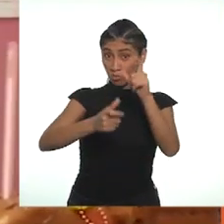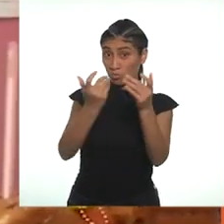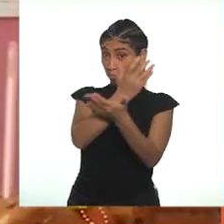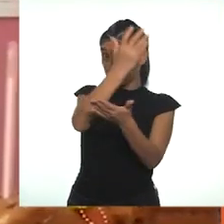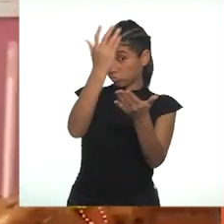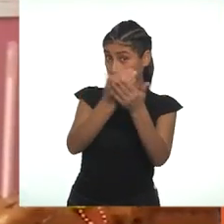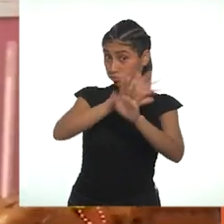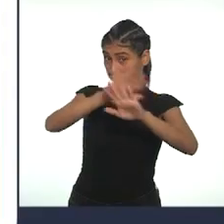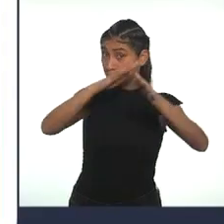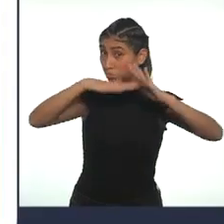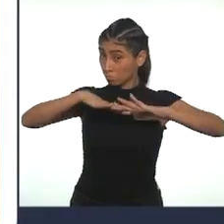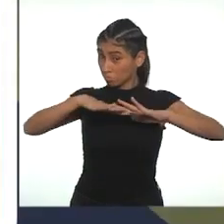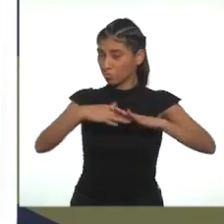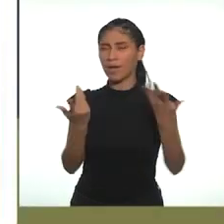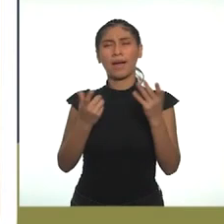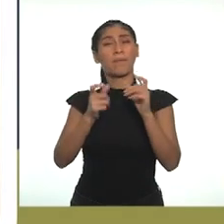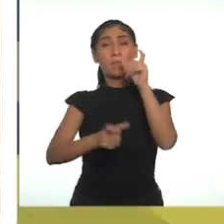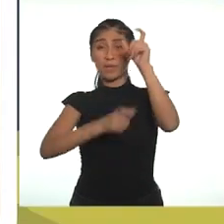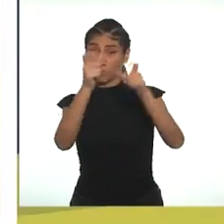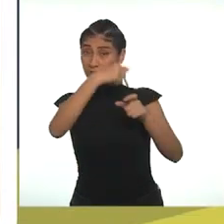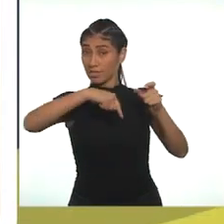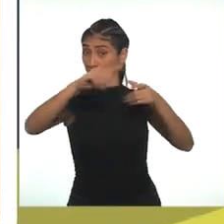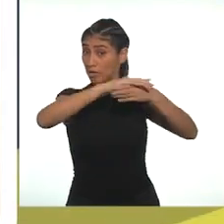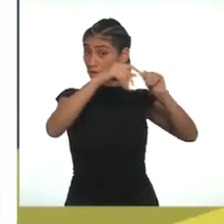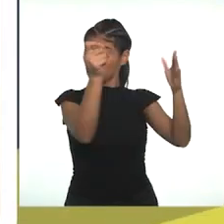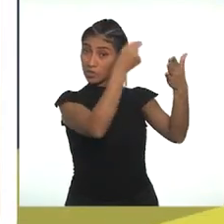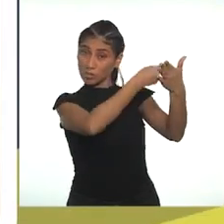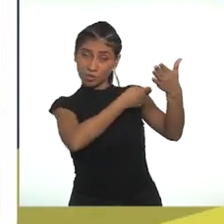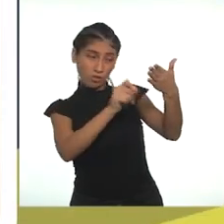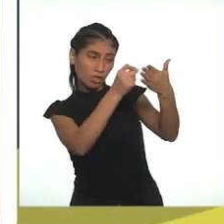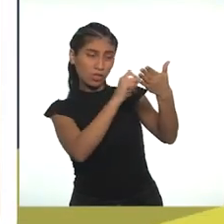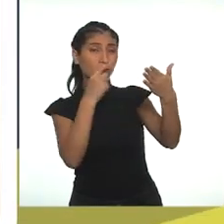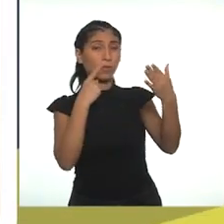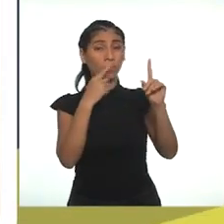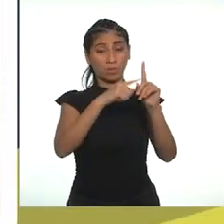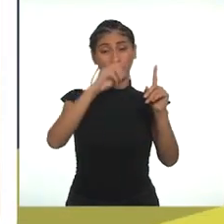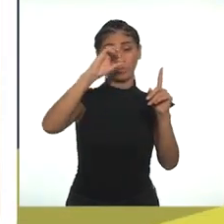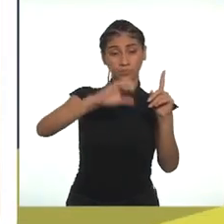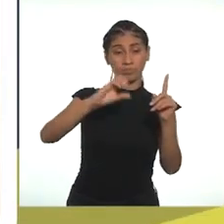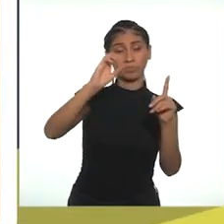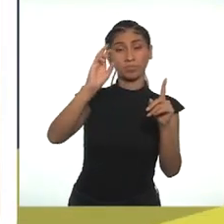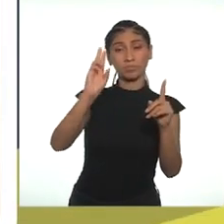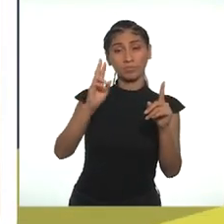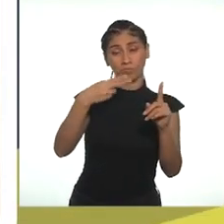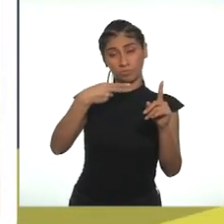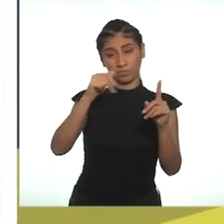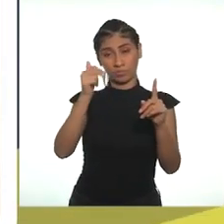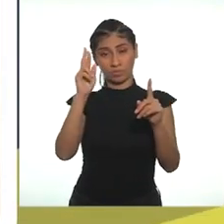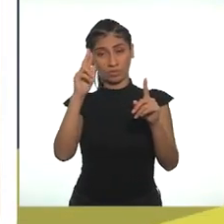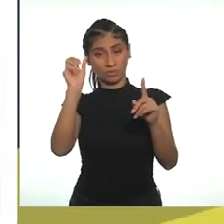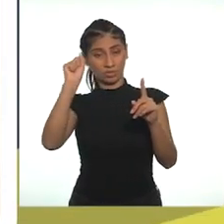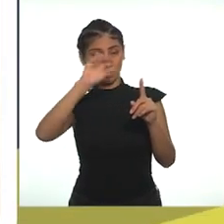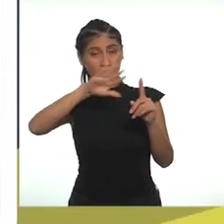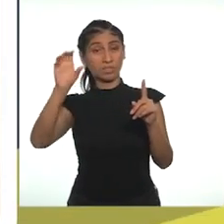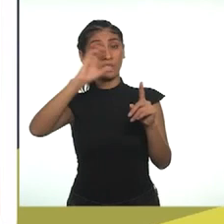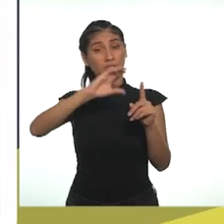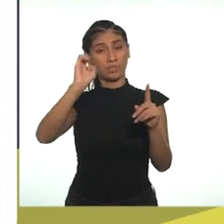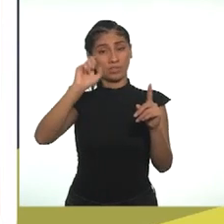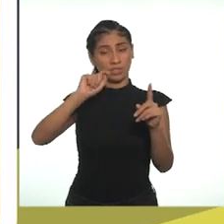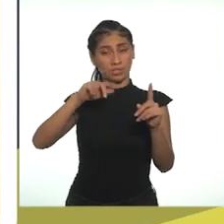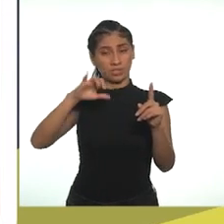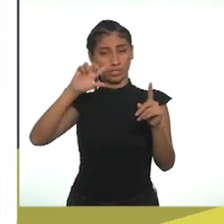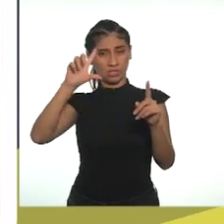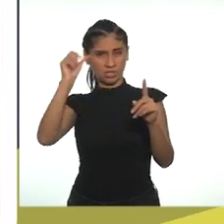esos problemas? Historiadoras e historiadores, entre quienes están Charles Walker y Cecilia Méndez, señalan que después de